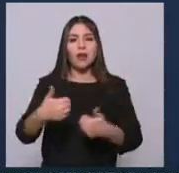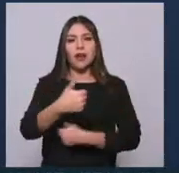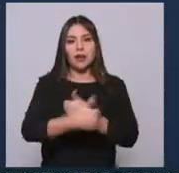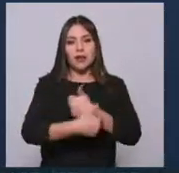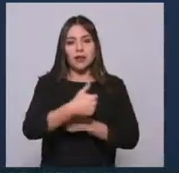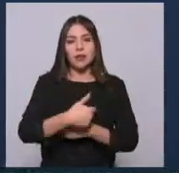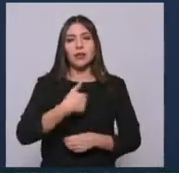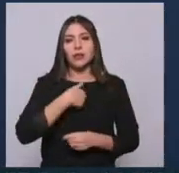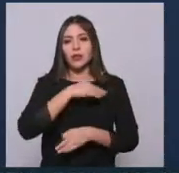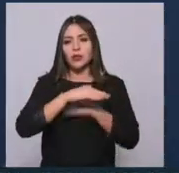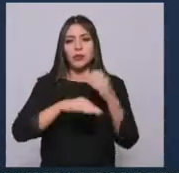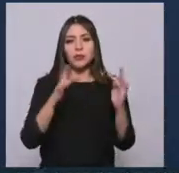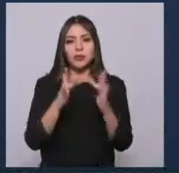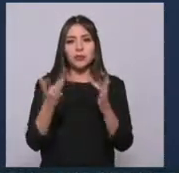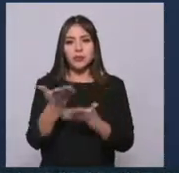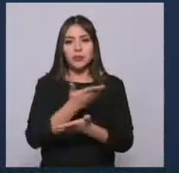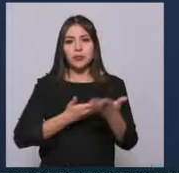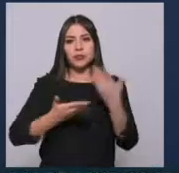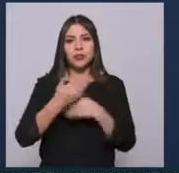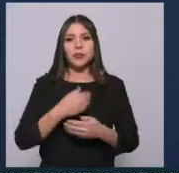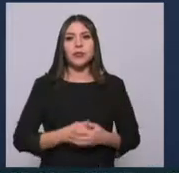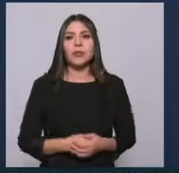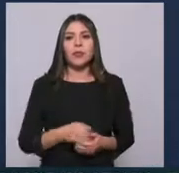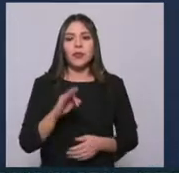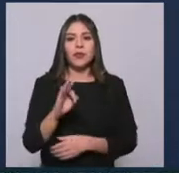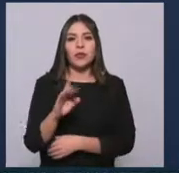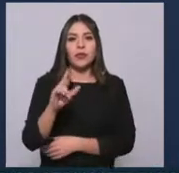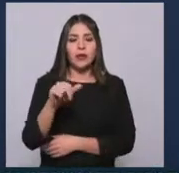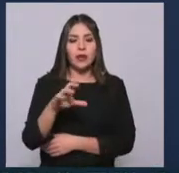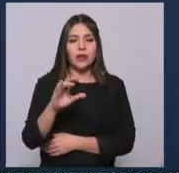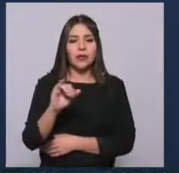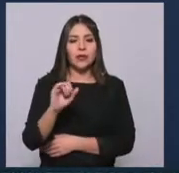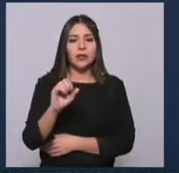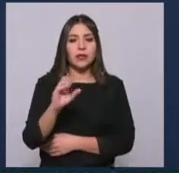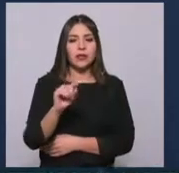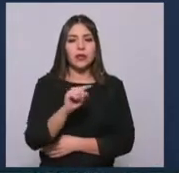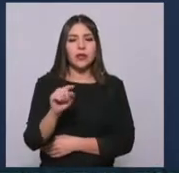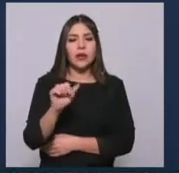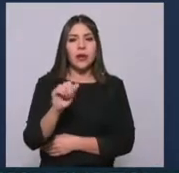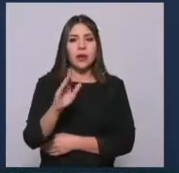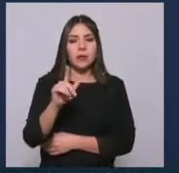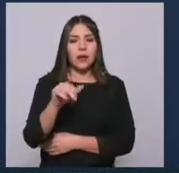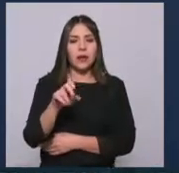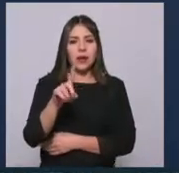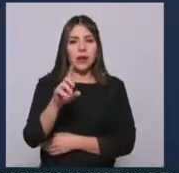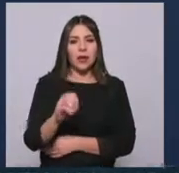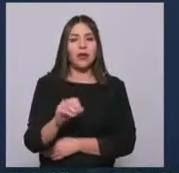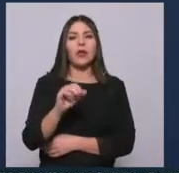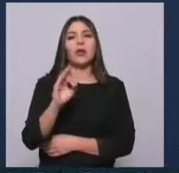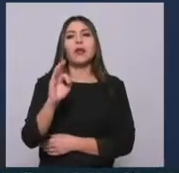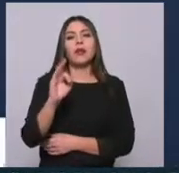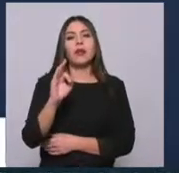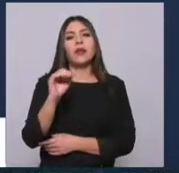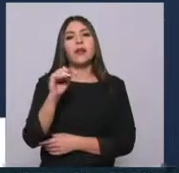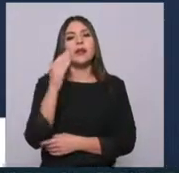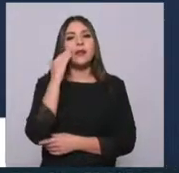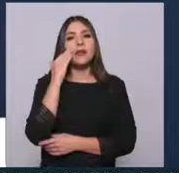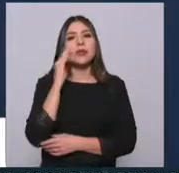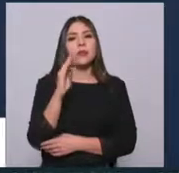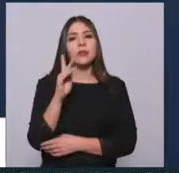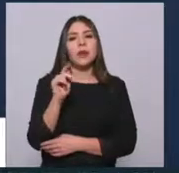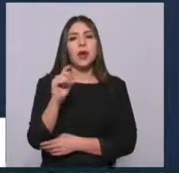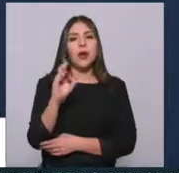En mis redes sociales me pueden seguir como Francisco-Ablanedo en Instagram, en Facebook Paco Ablanedo Piloto y en